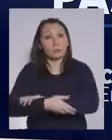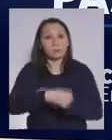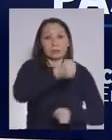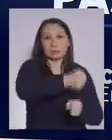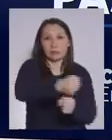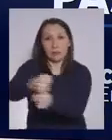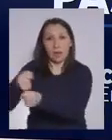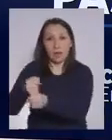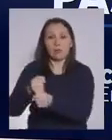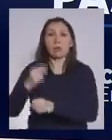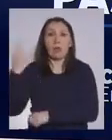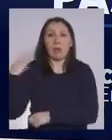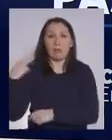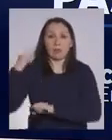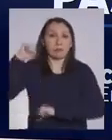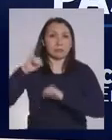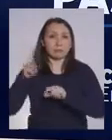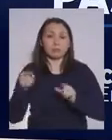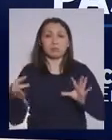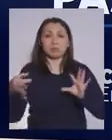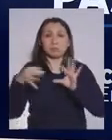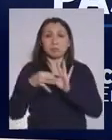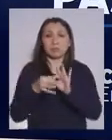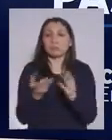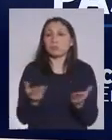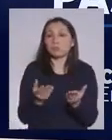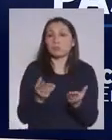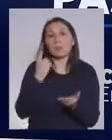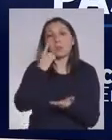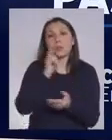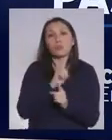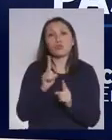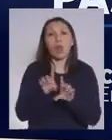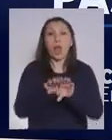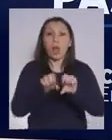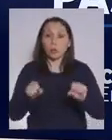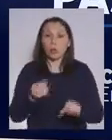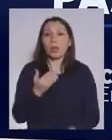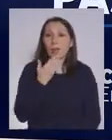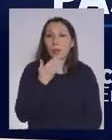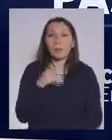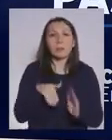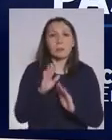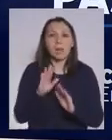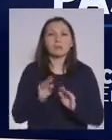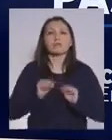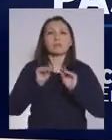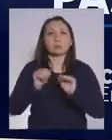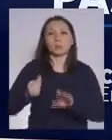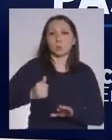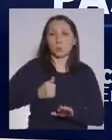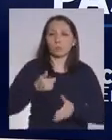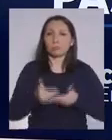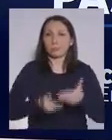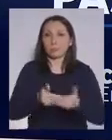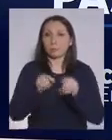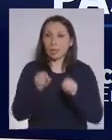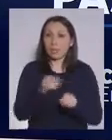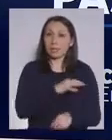y empleadores se pueda no sólo acordar sino que principalmente implementar aquí